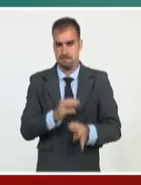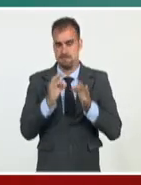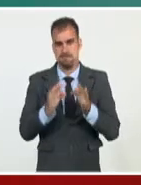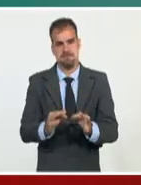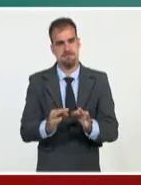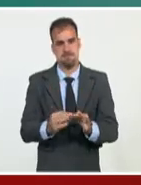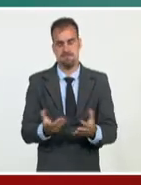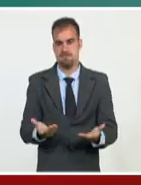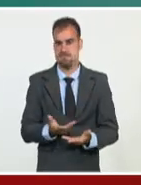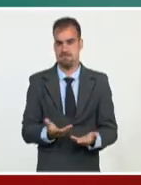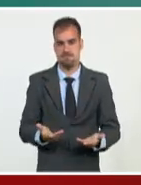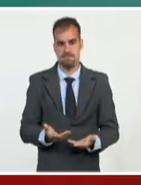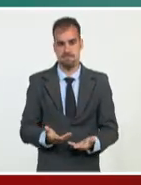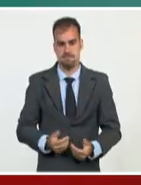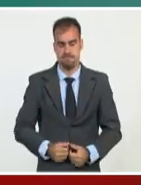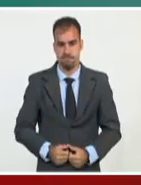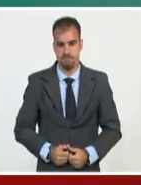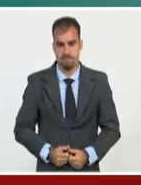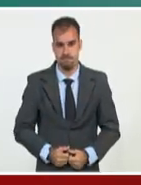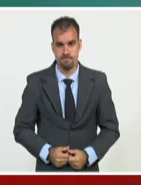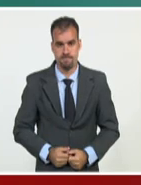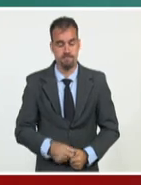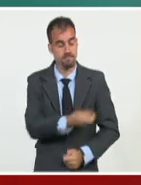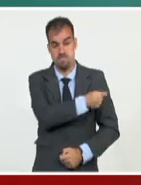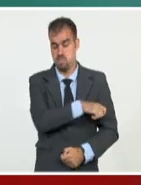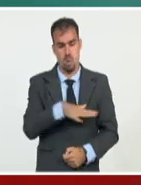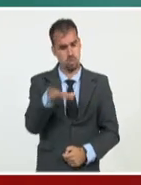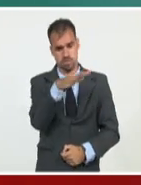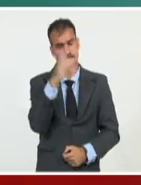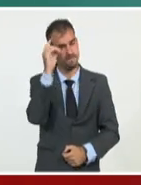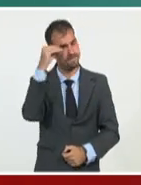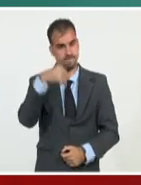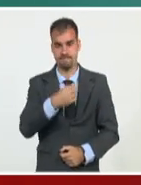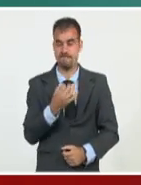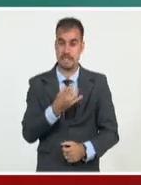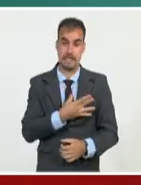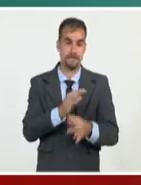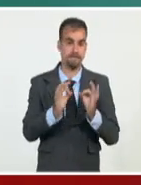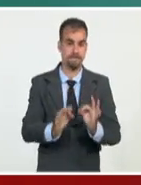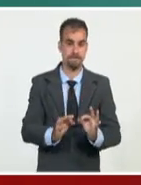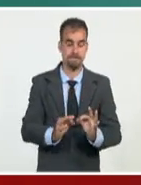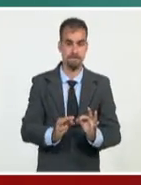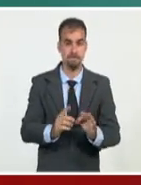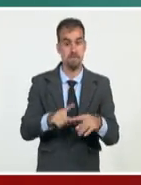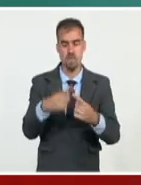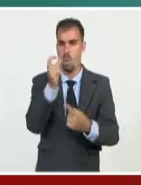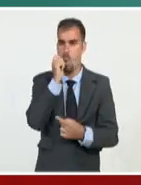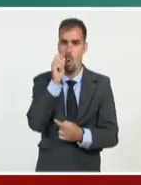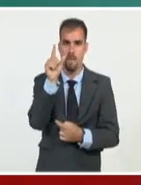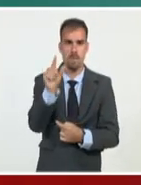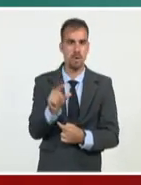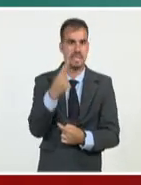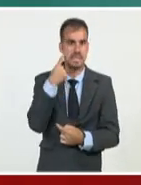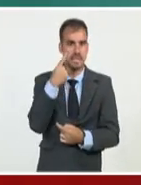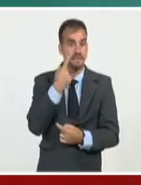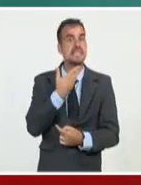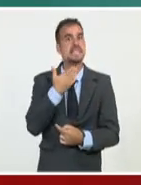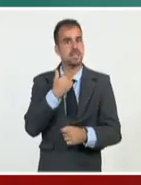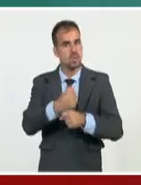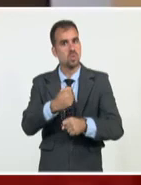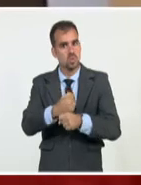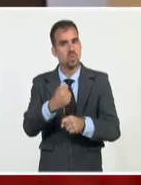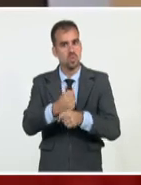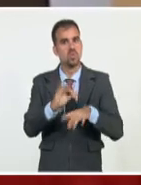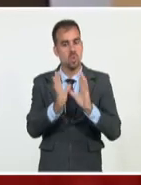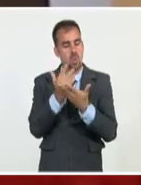otra con este deporte y con todo el pueblo, y pienso que en general, porque es un hombre que de verdad que realmente venía con muchos deseos de trabajar y hacer cosas